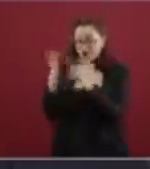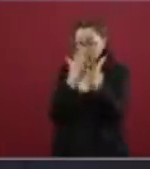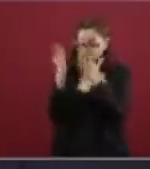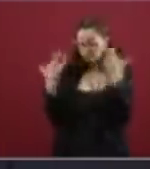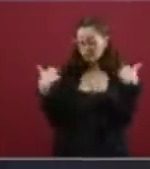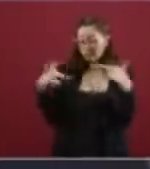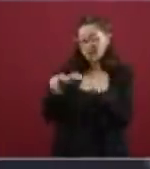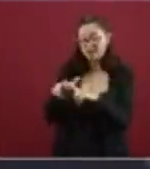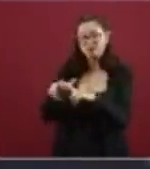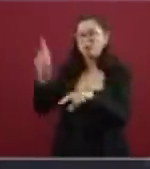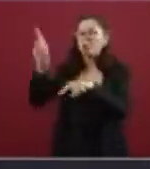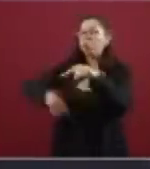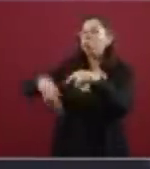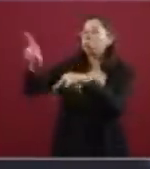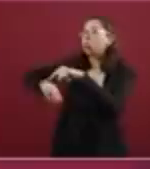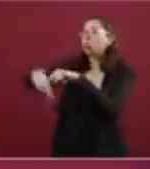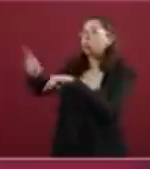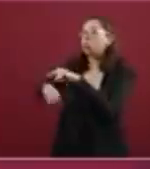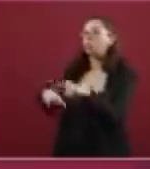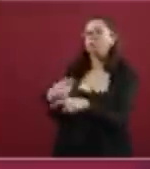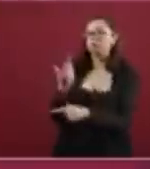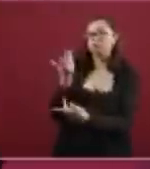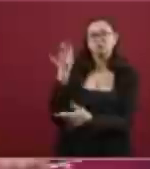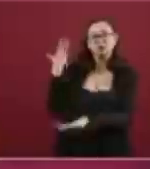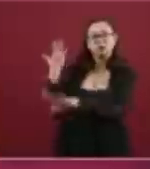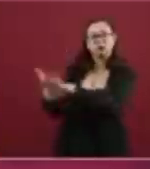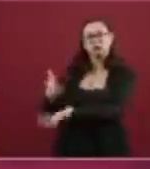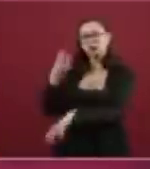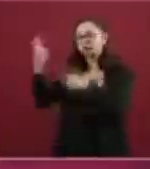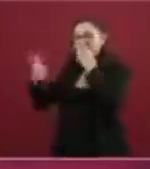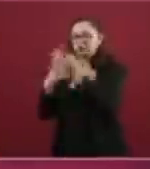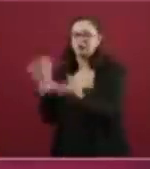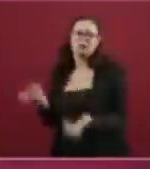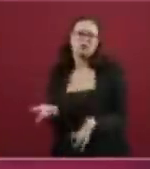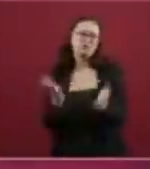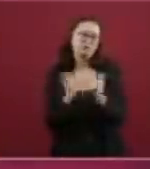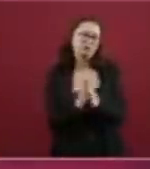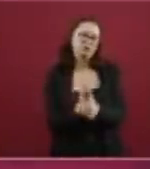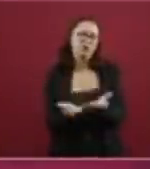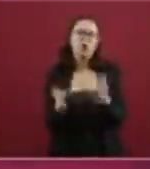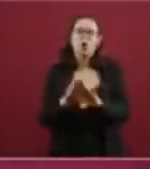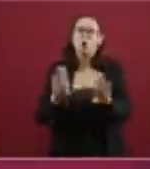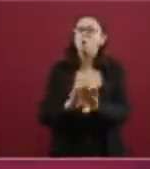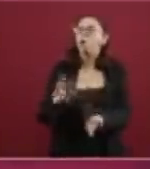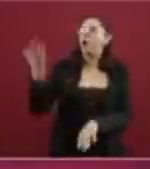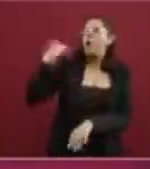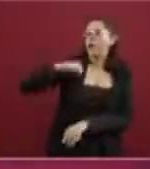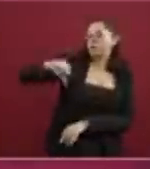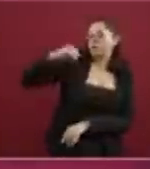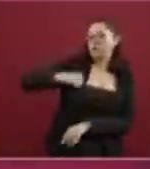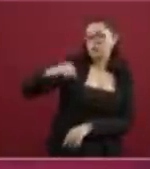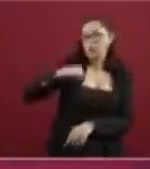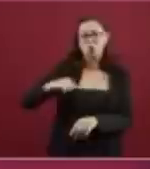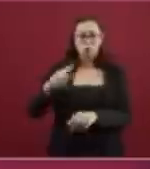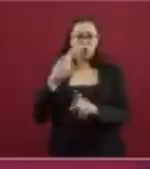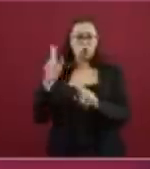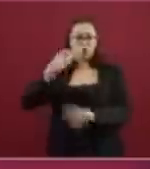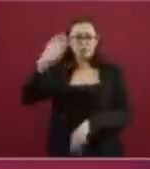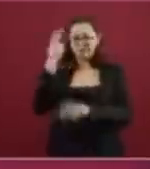era antes? Pues los maestros salían de las normales y bien